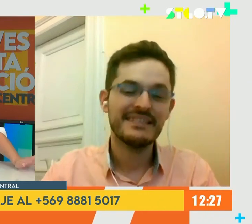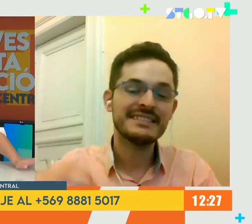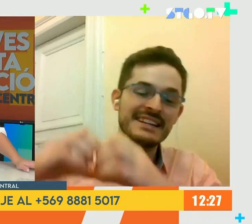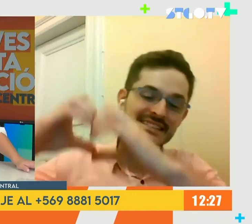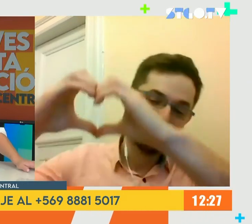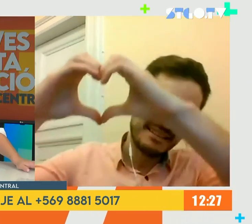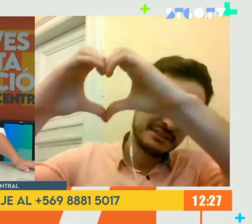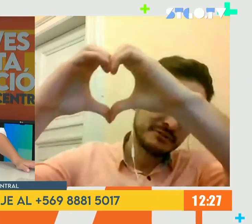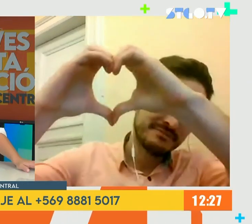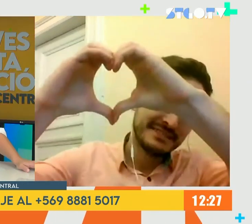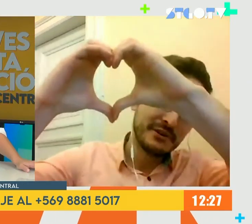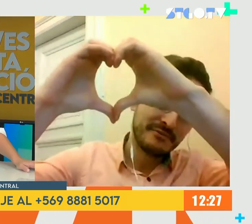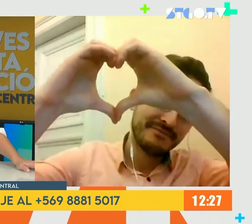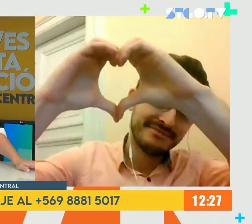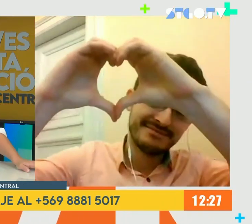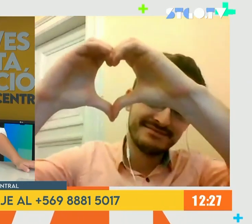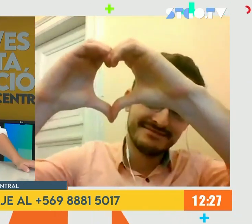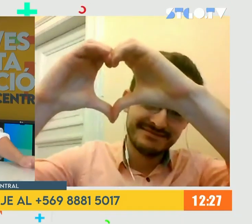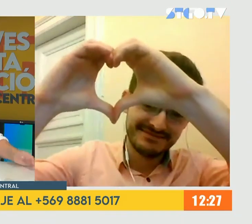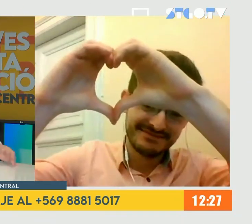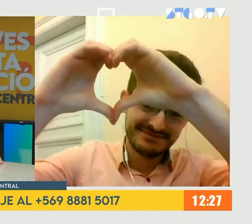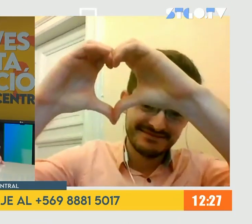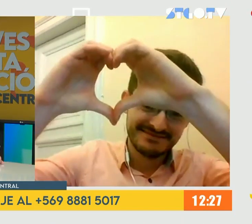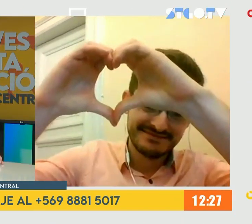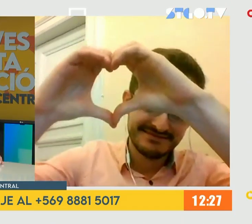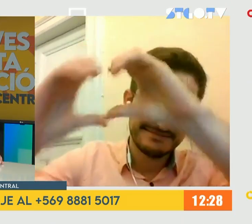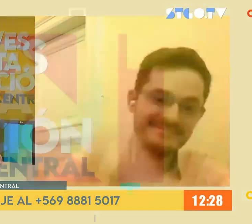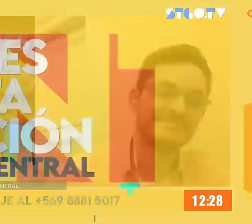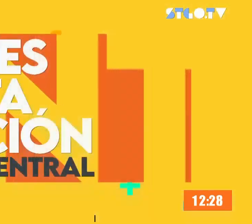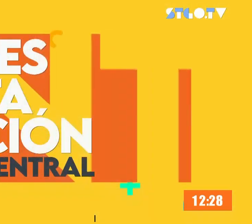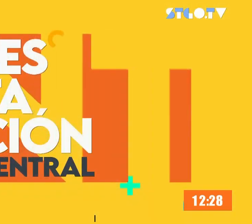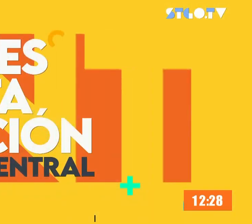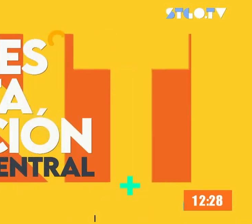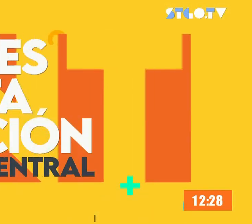gigante. Así es, abrazo. Chao. Gracias por la entrevista. Chao. Informarse.